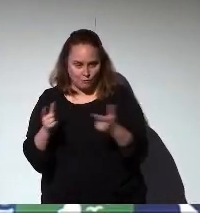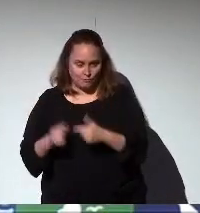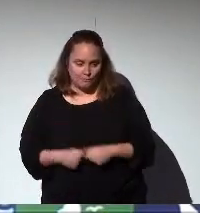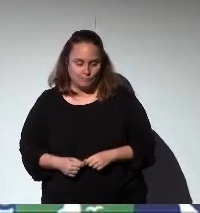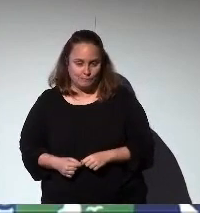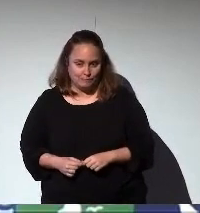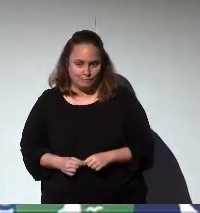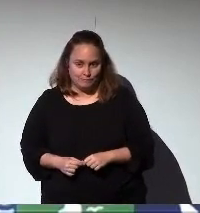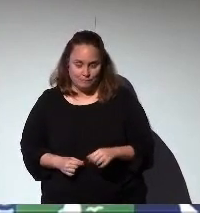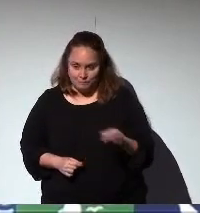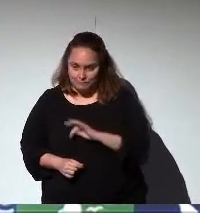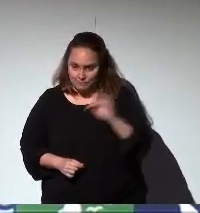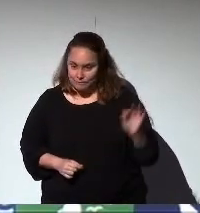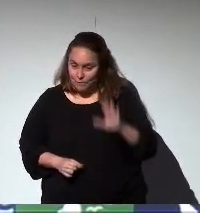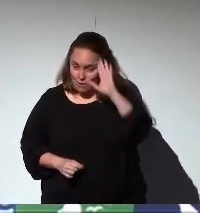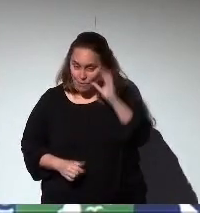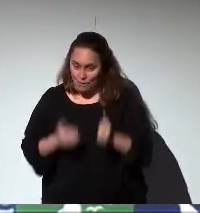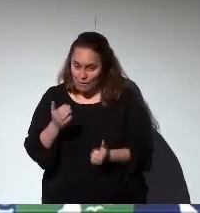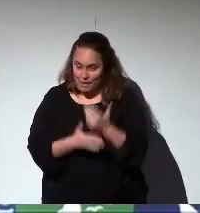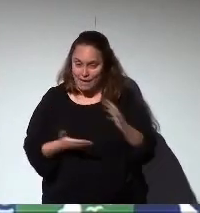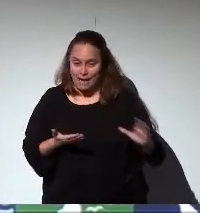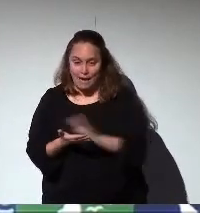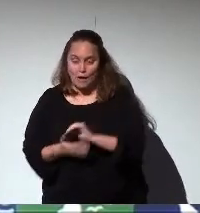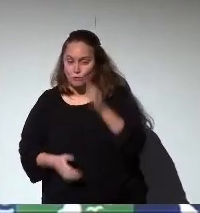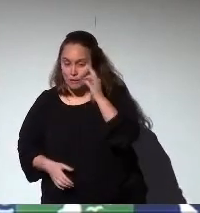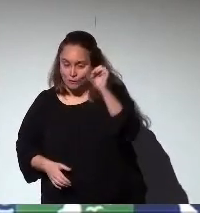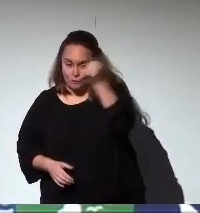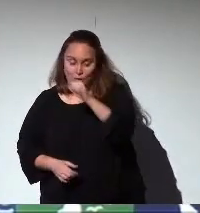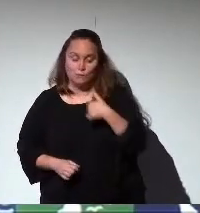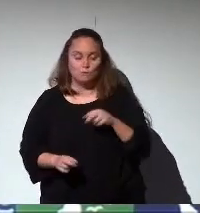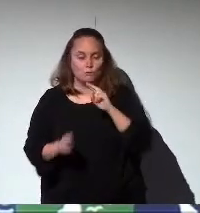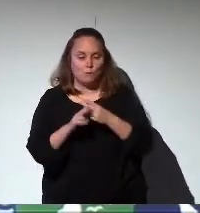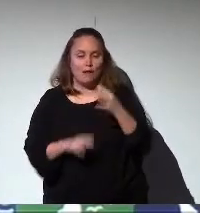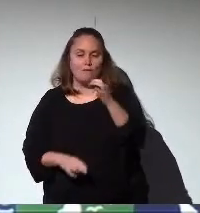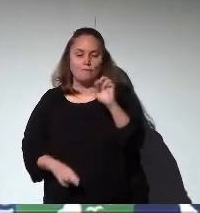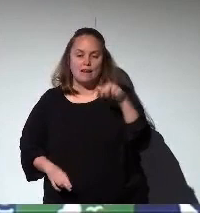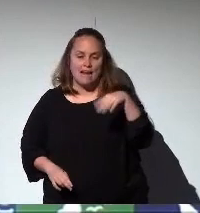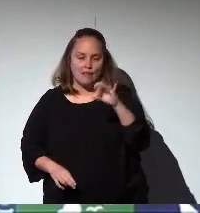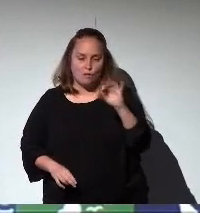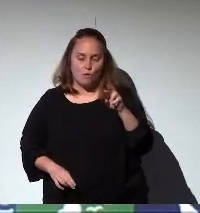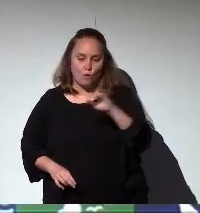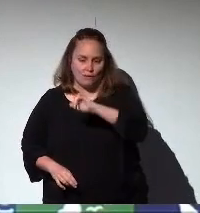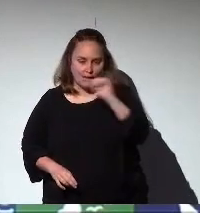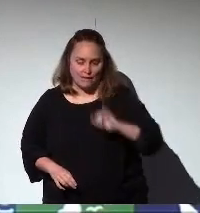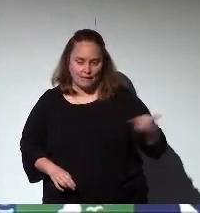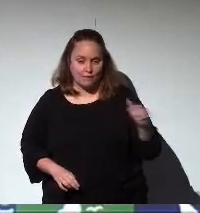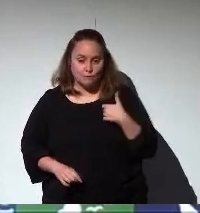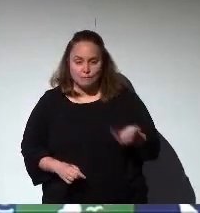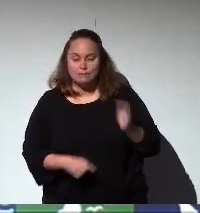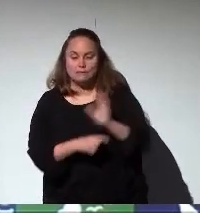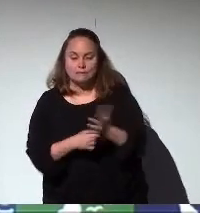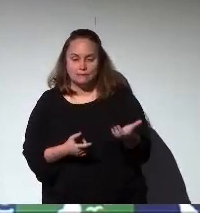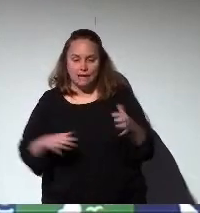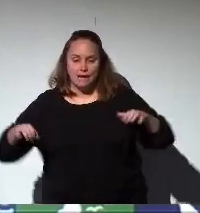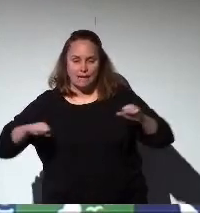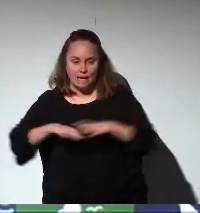Hola, muy buenos días a todas y a todos. Yo soy Fernando Rodríguez y vengo en representación de la Red Europea de